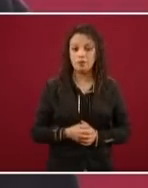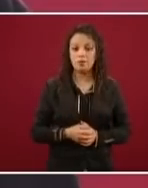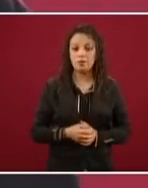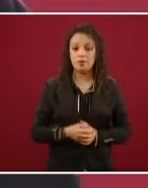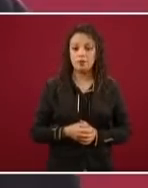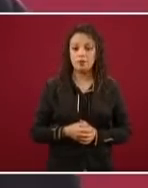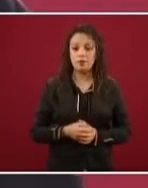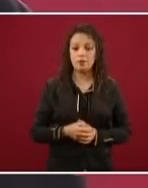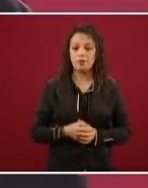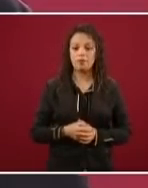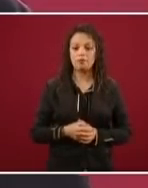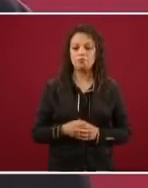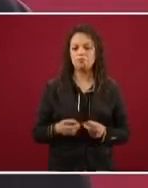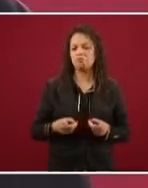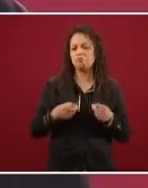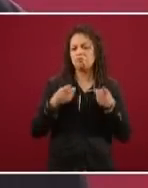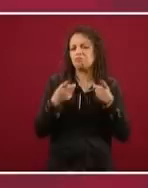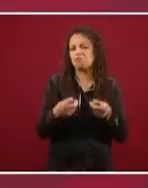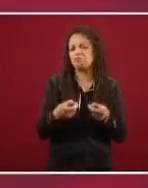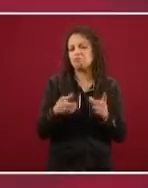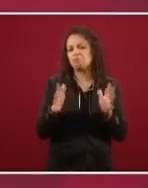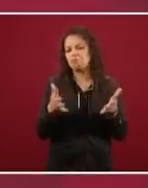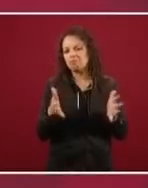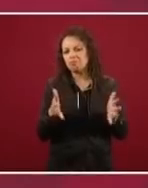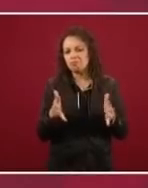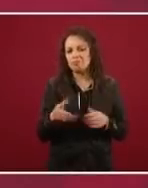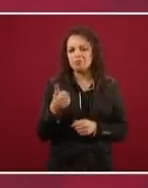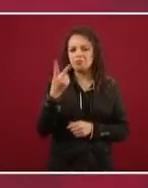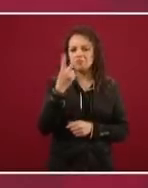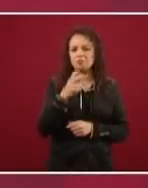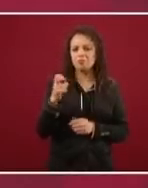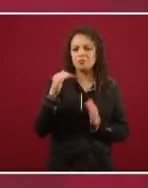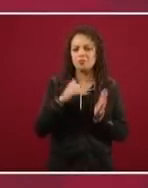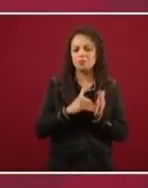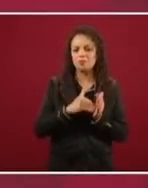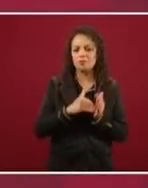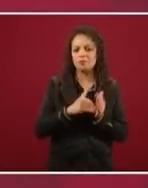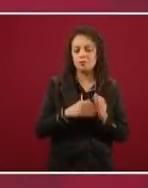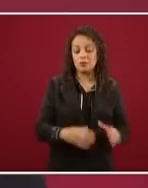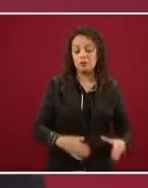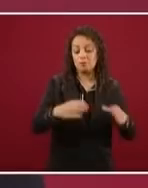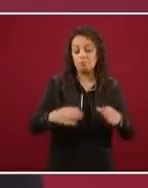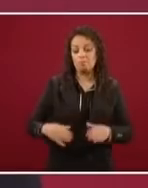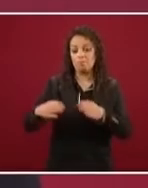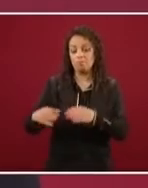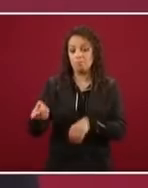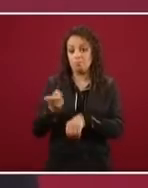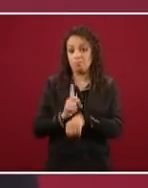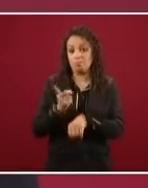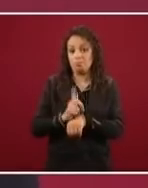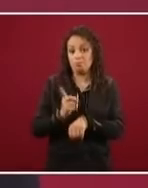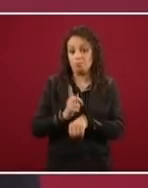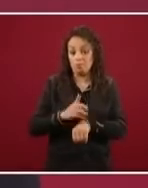nos van a aportar alrededor de 200 mil barriles diarios adicionales